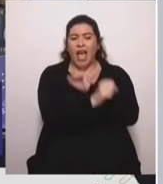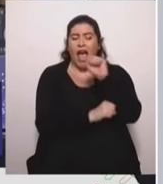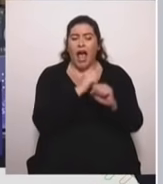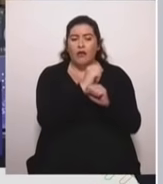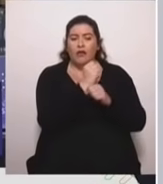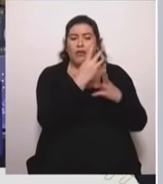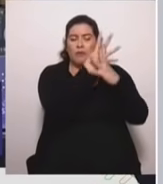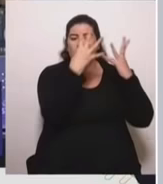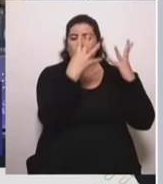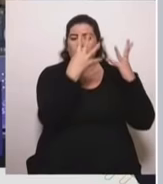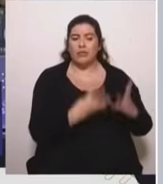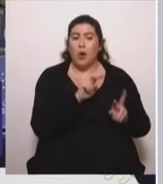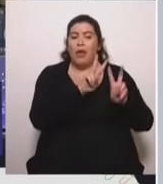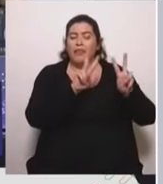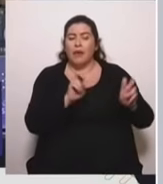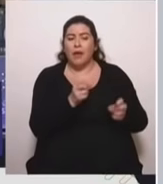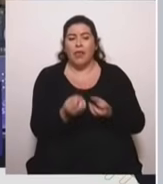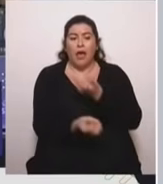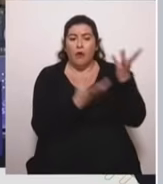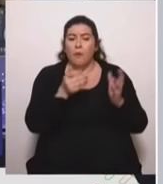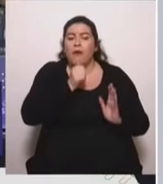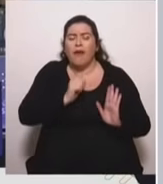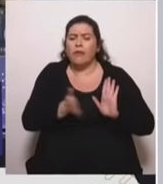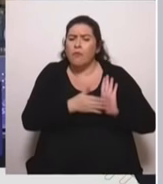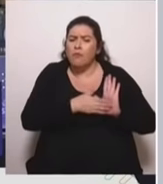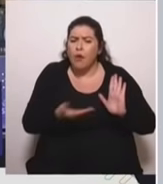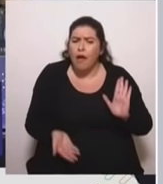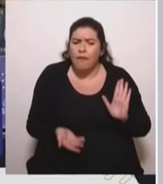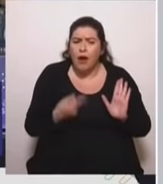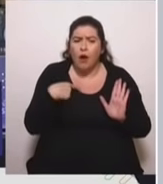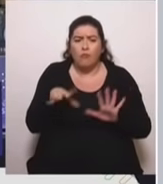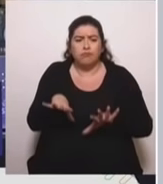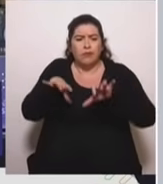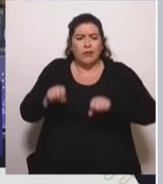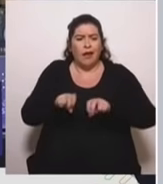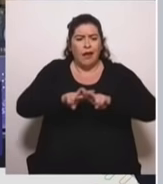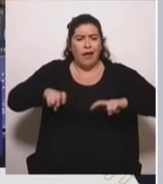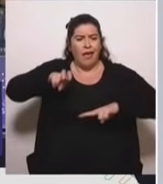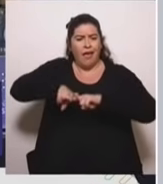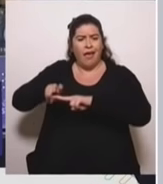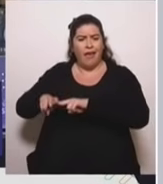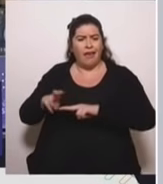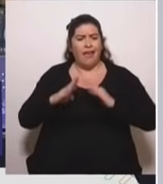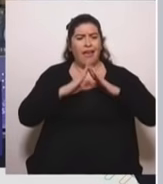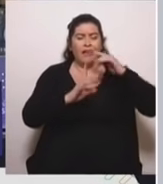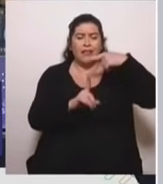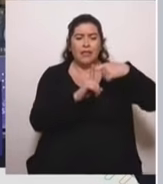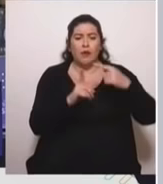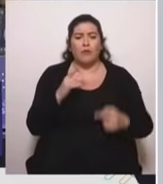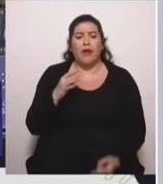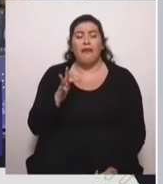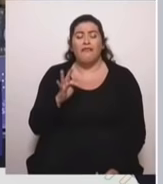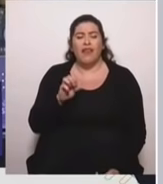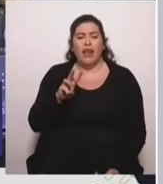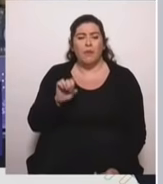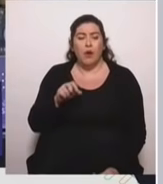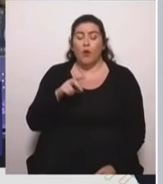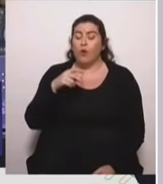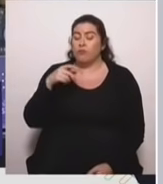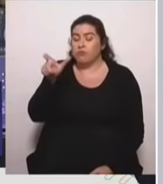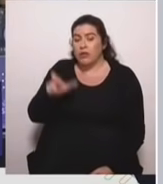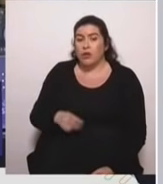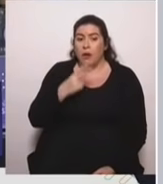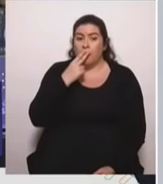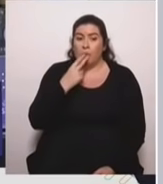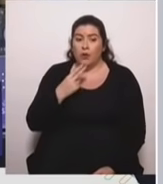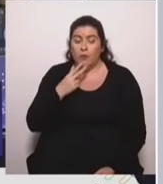tipo, se le pida a las personas que permanezcan con la mano alzada el tiempo suficiente para que quien está oficiando el